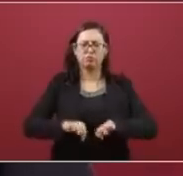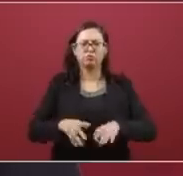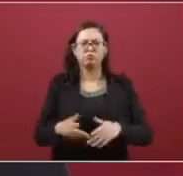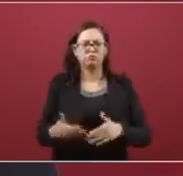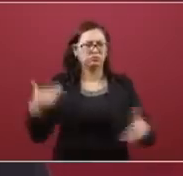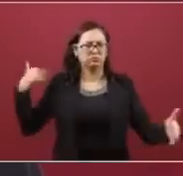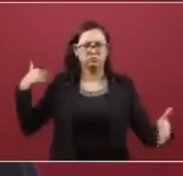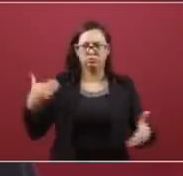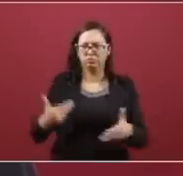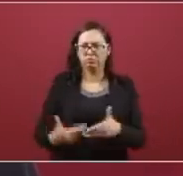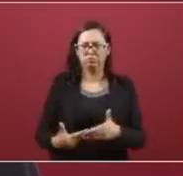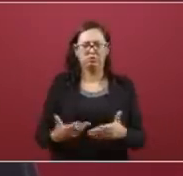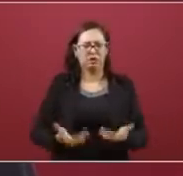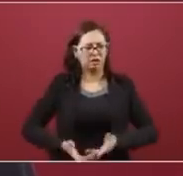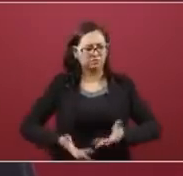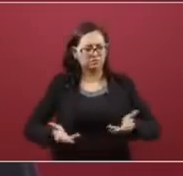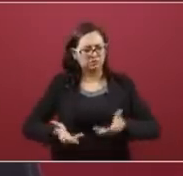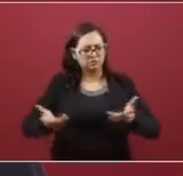que han hecho